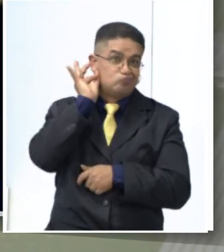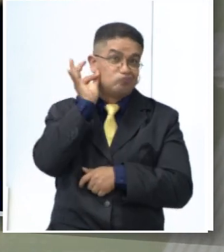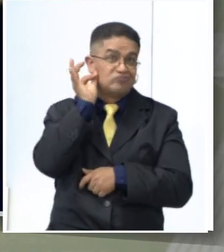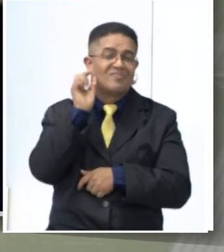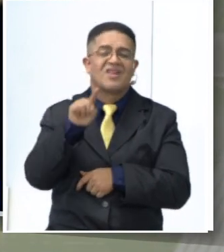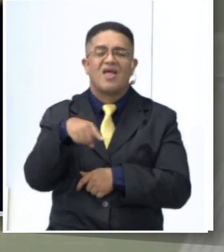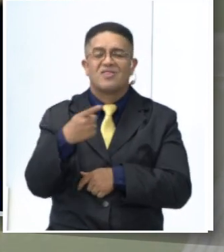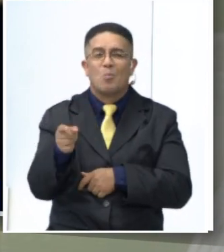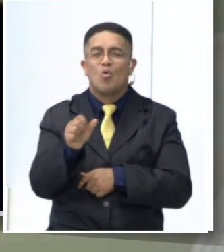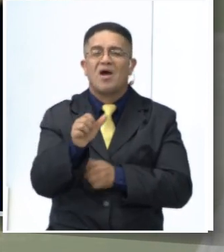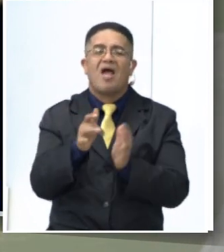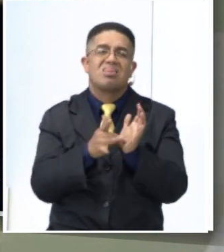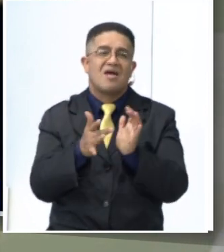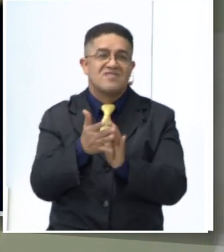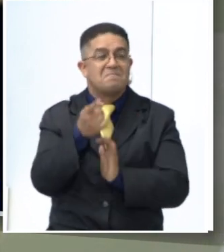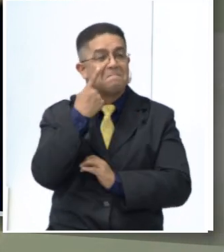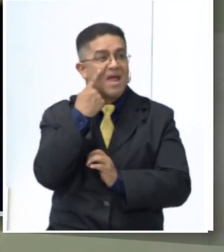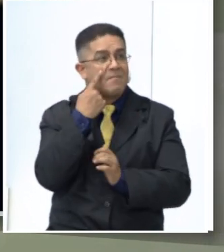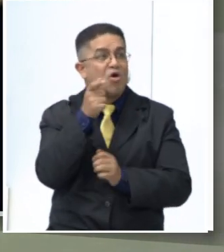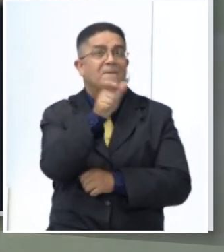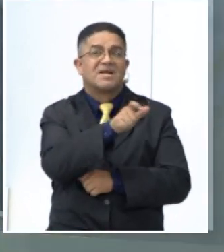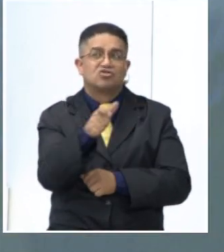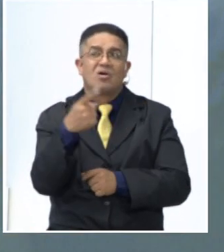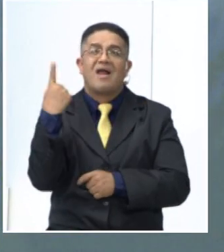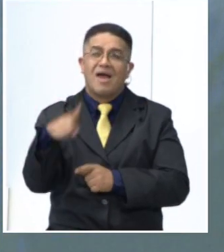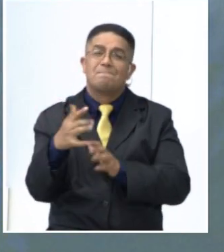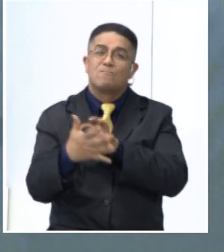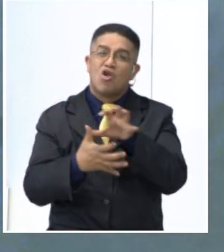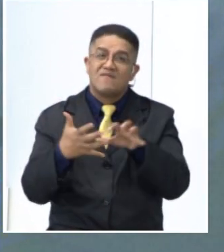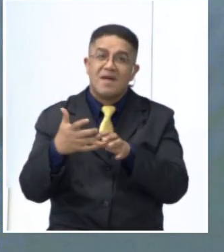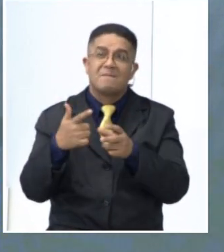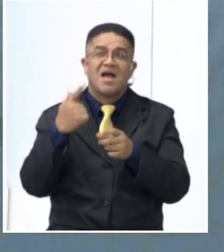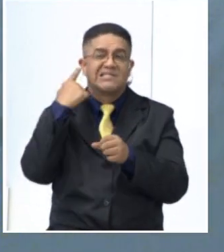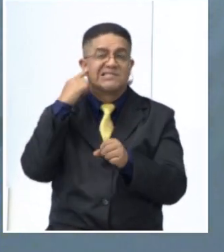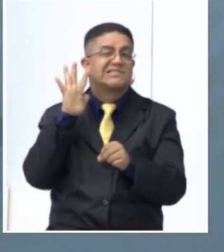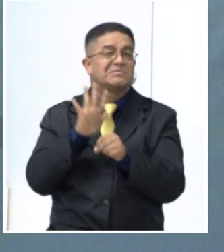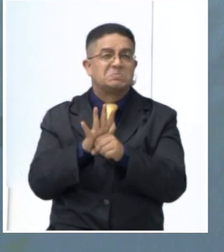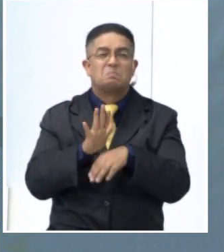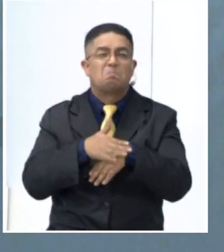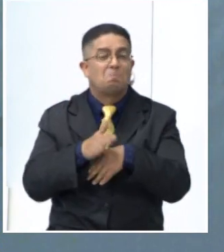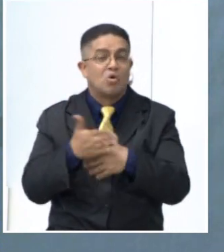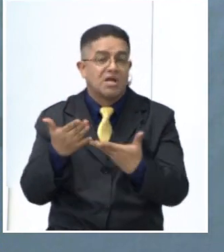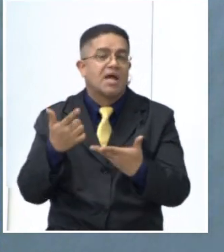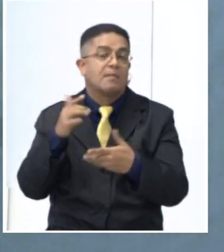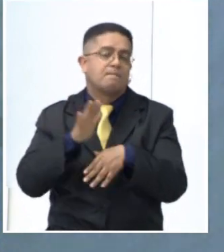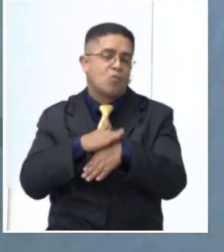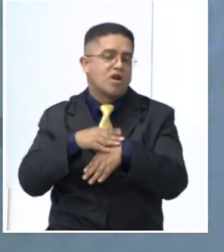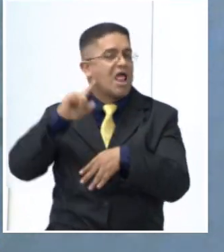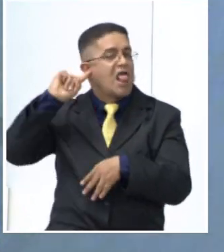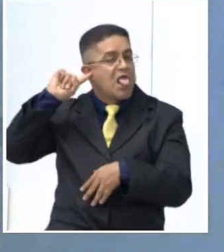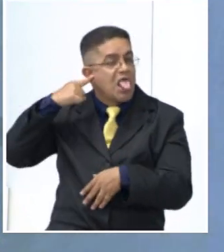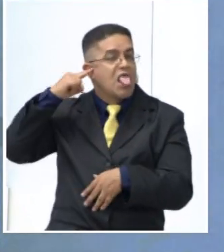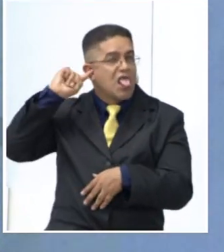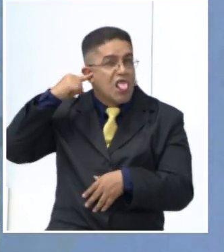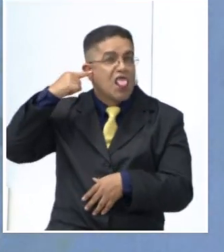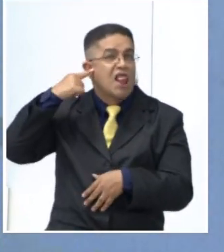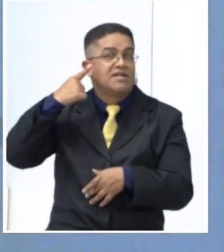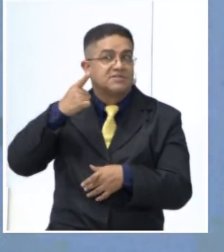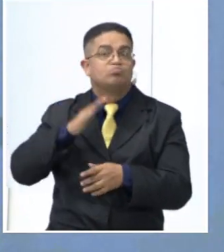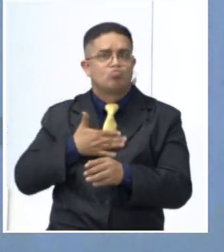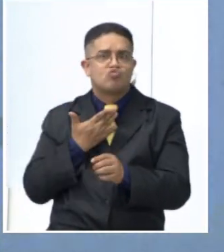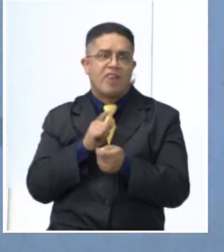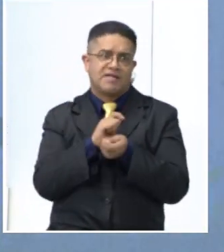Santa nosotros vemos la cantidad de pacientes que vienen con infecciones de oído, sensación de oído tapado, porque este taponcito de cera más bien puede terminar de